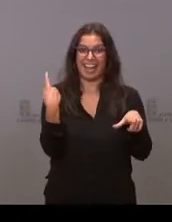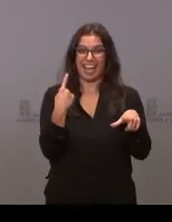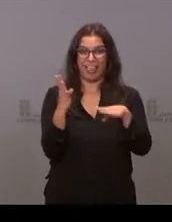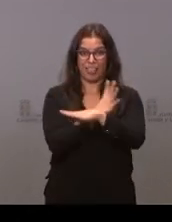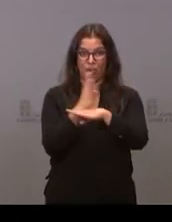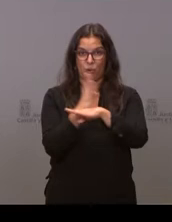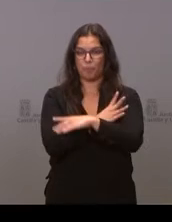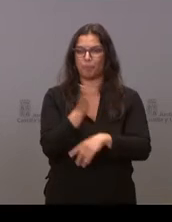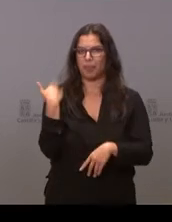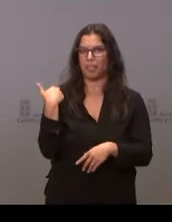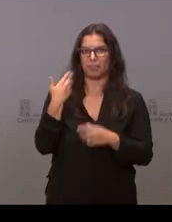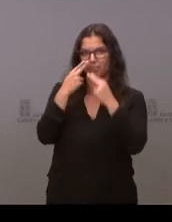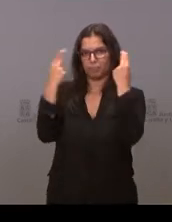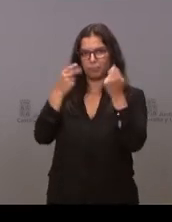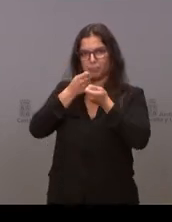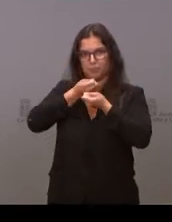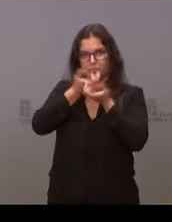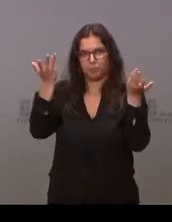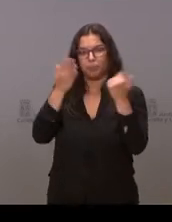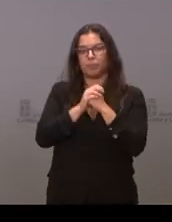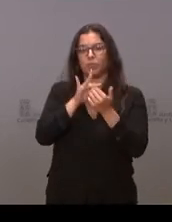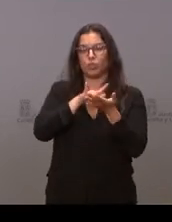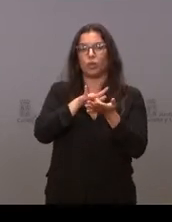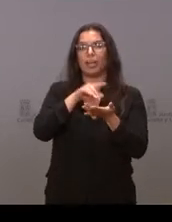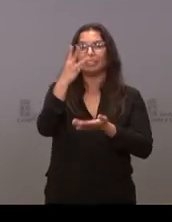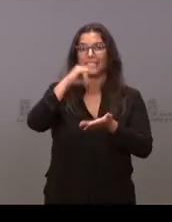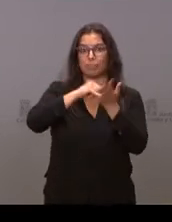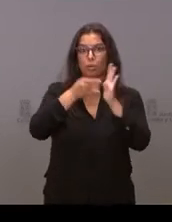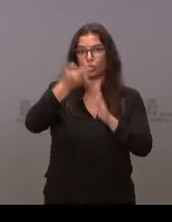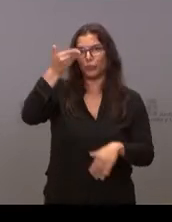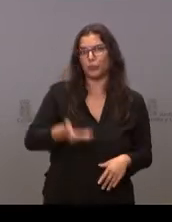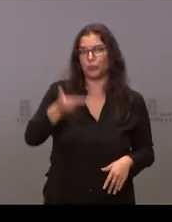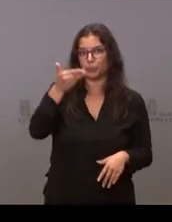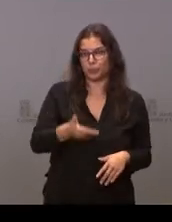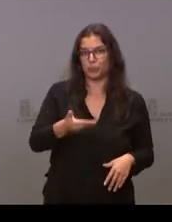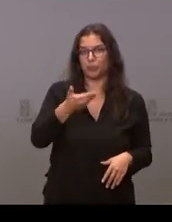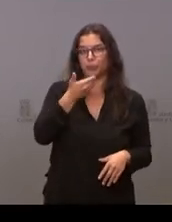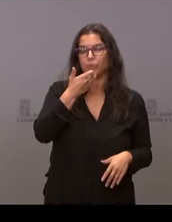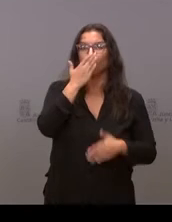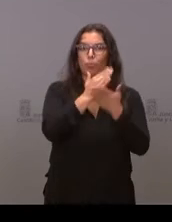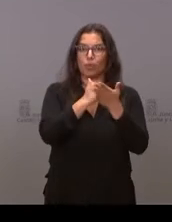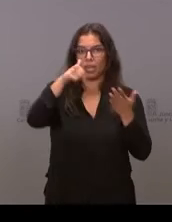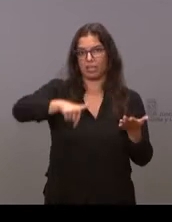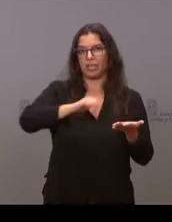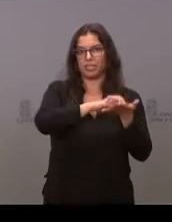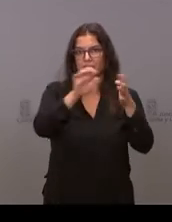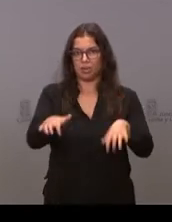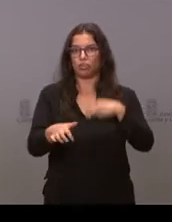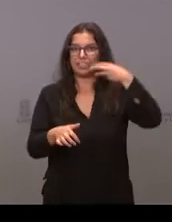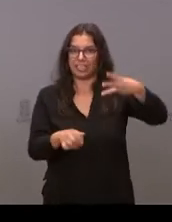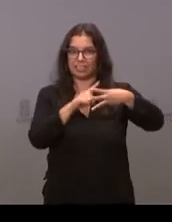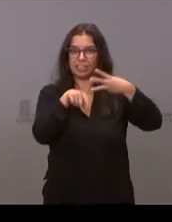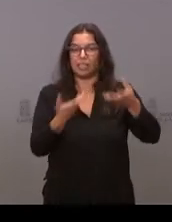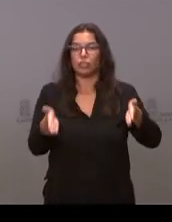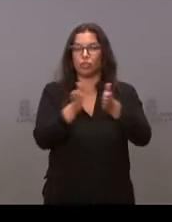lo comentaba públicamente ayer, tenemos tres grandes proyectos en la comunidad autónoma de Castilla y León, por importe de